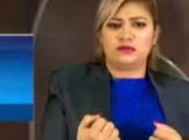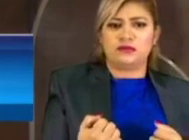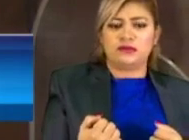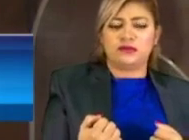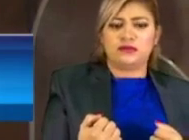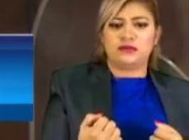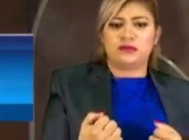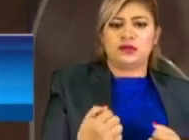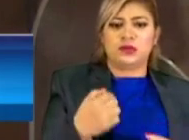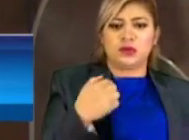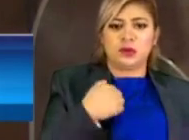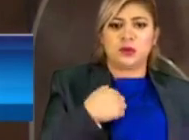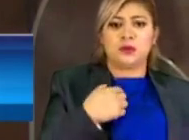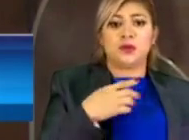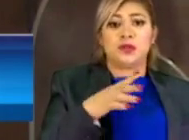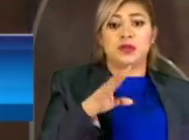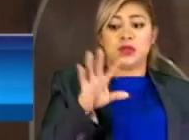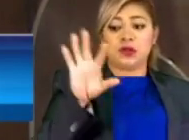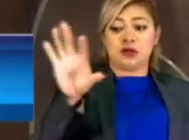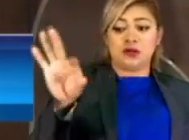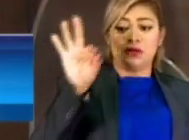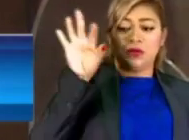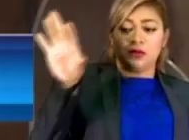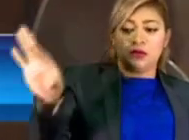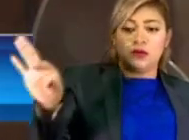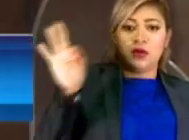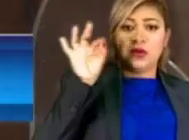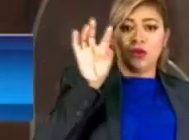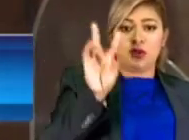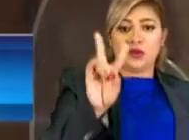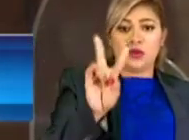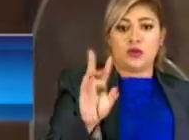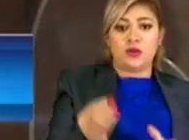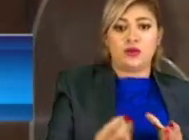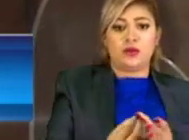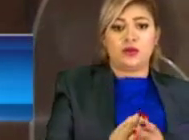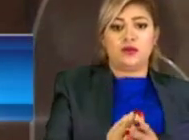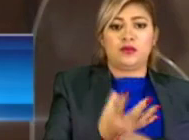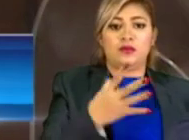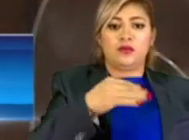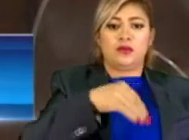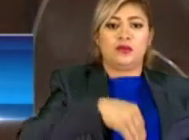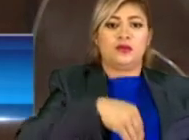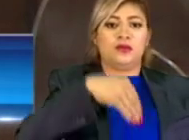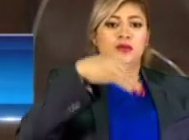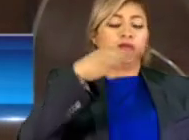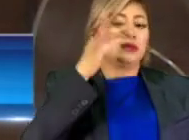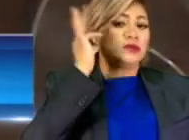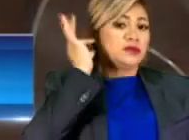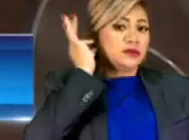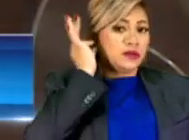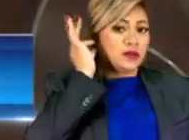designé las dos nuevas magistradas a la Corte Suprema de Justicia con sus respectivos suplentes,